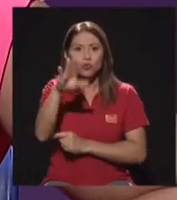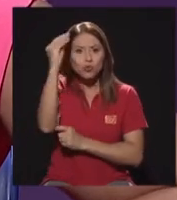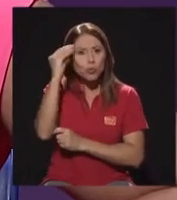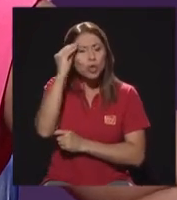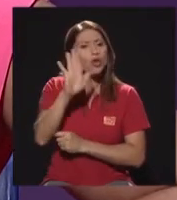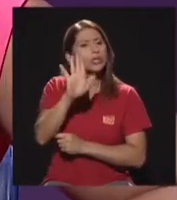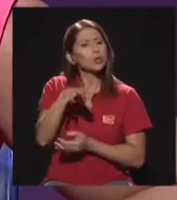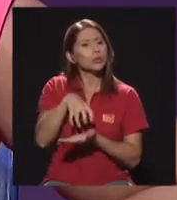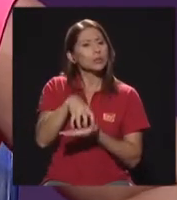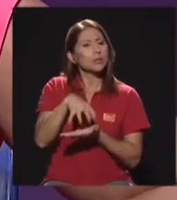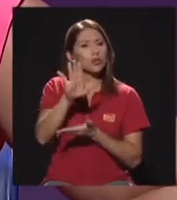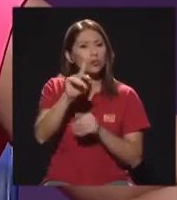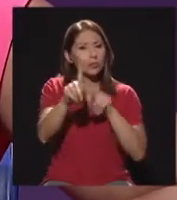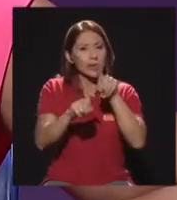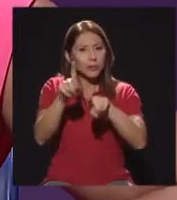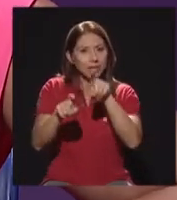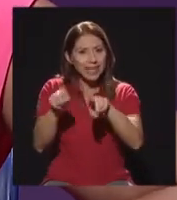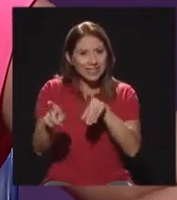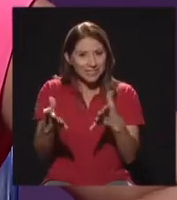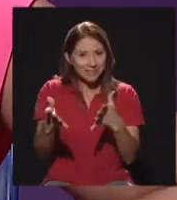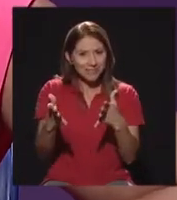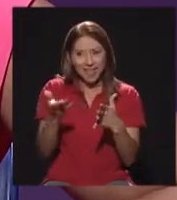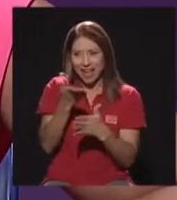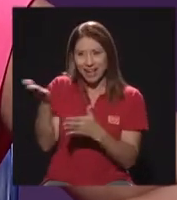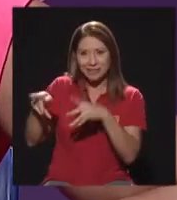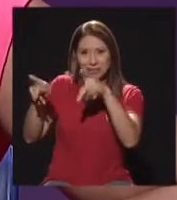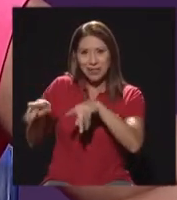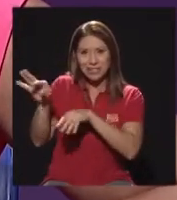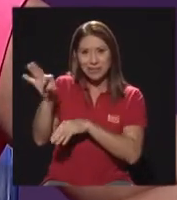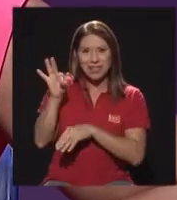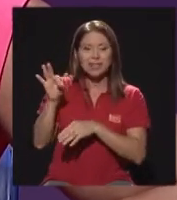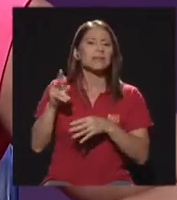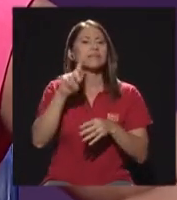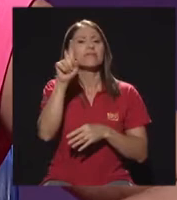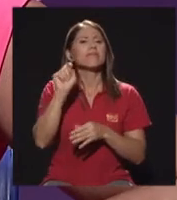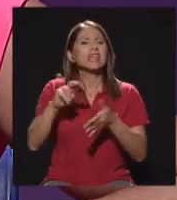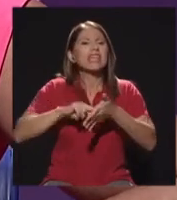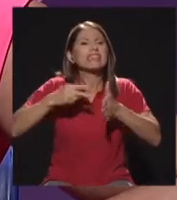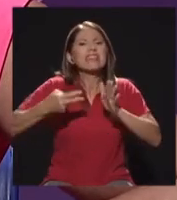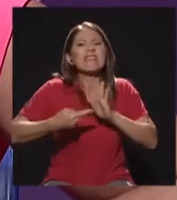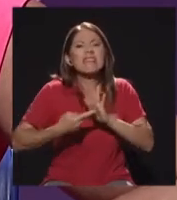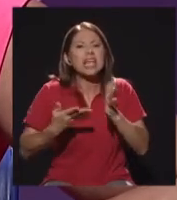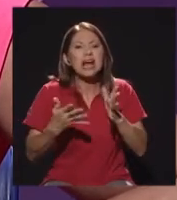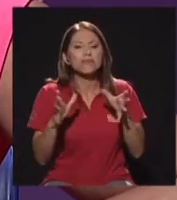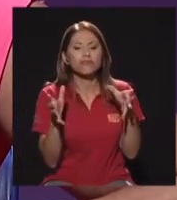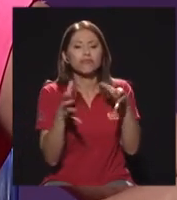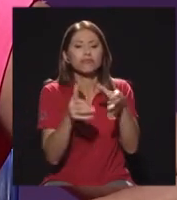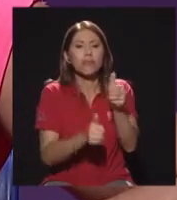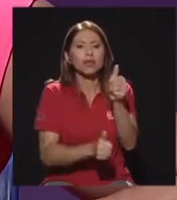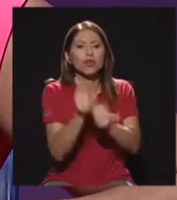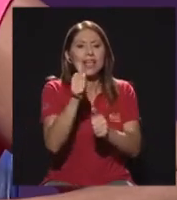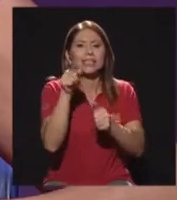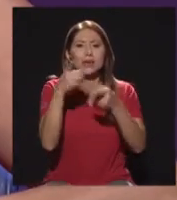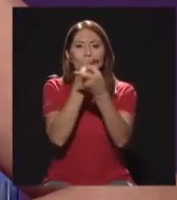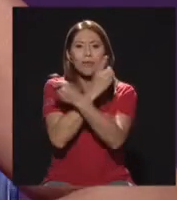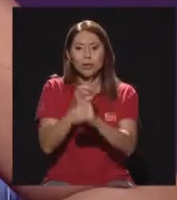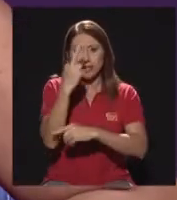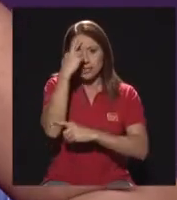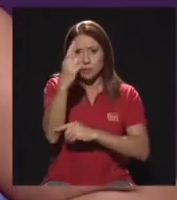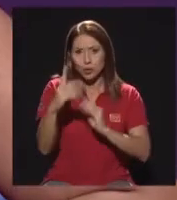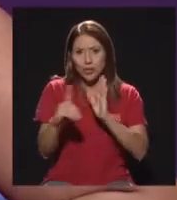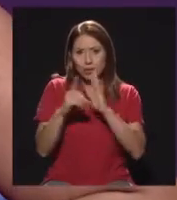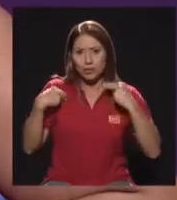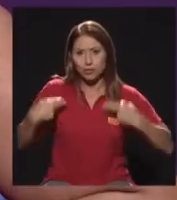y sus preguntas por supuesto a nuestras invitadas que significan esto de las mayorías en una democracia respeto a los derechos